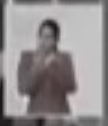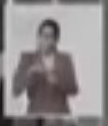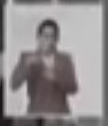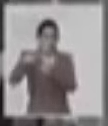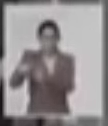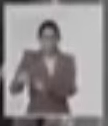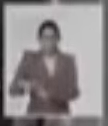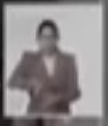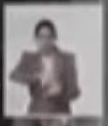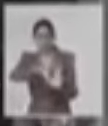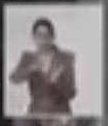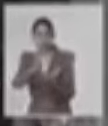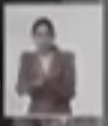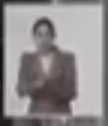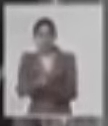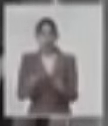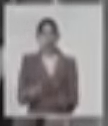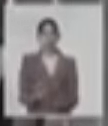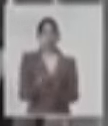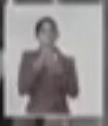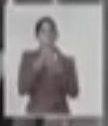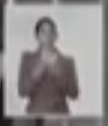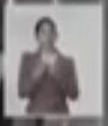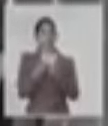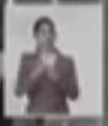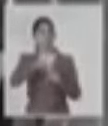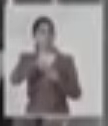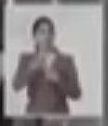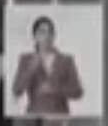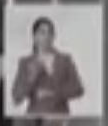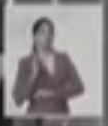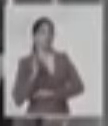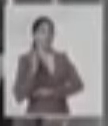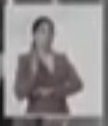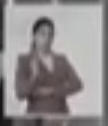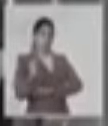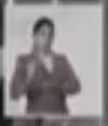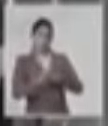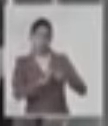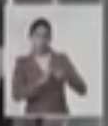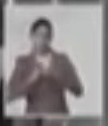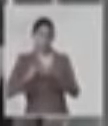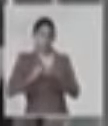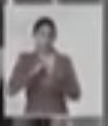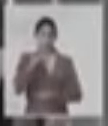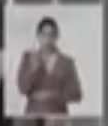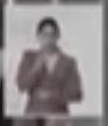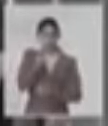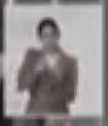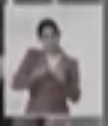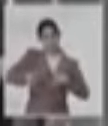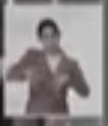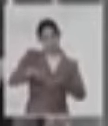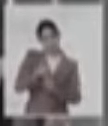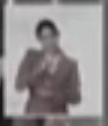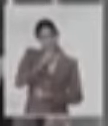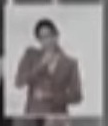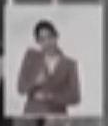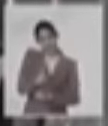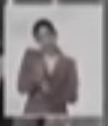la confianza y el ejemplar respeto de nuestros compatriotas, aún en medio de tantas